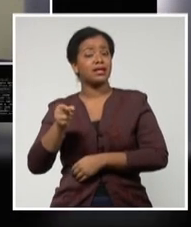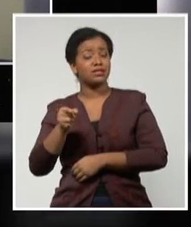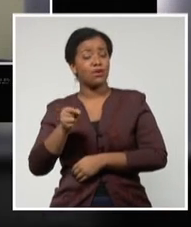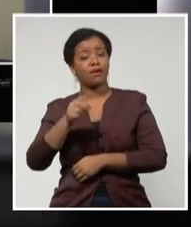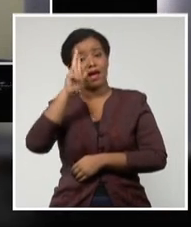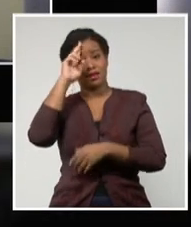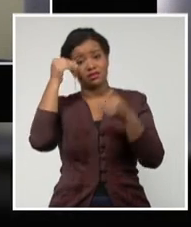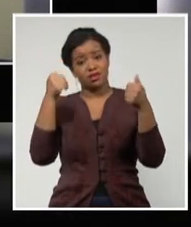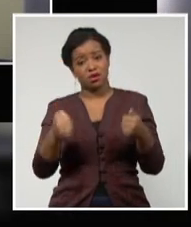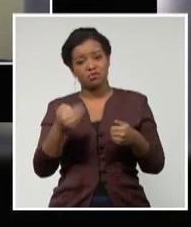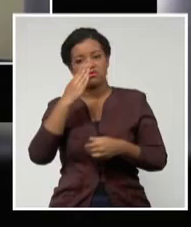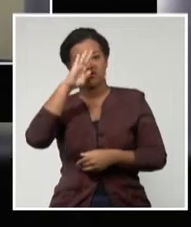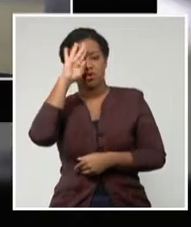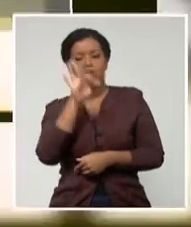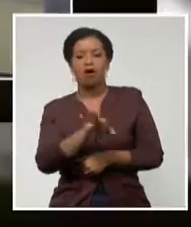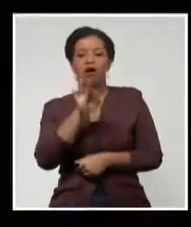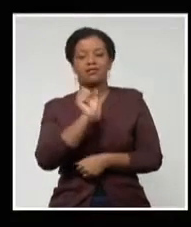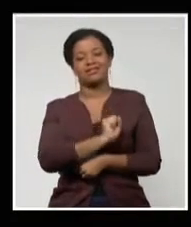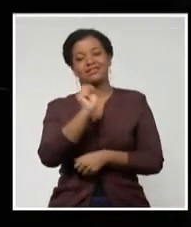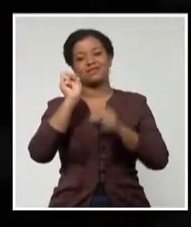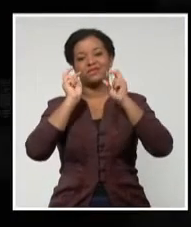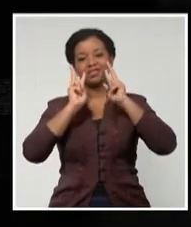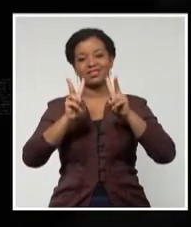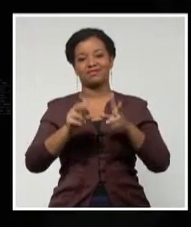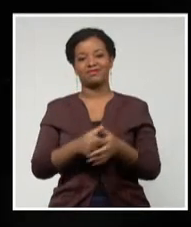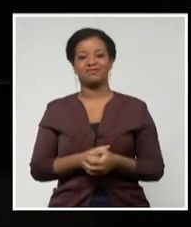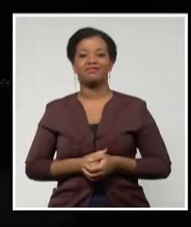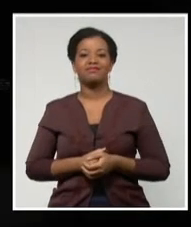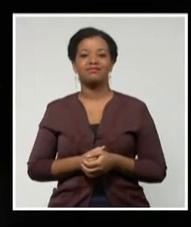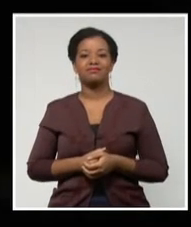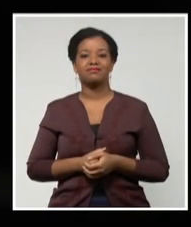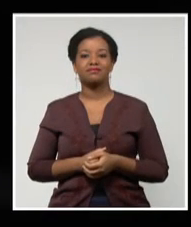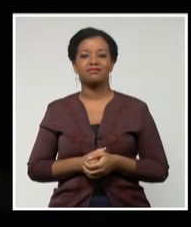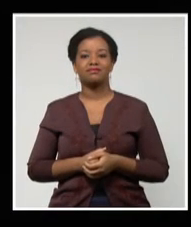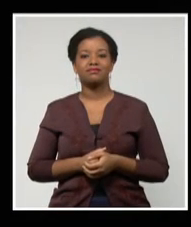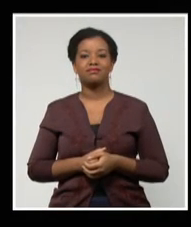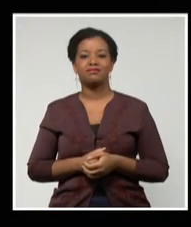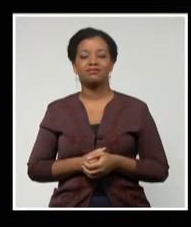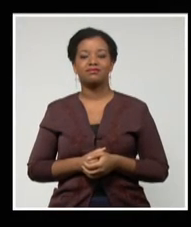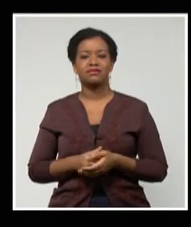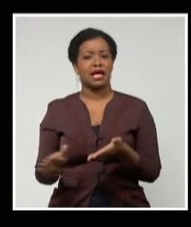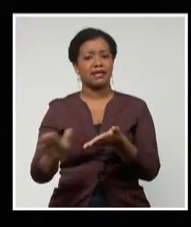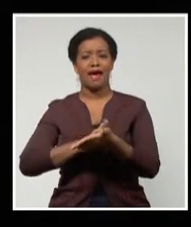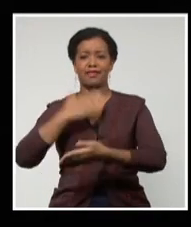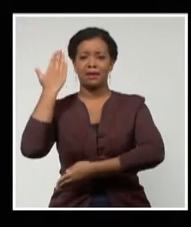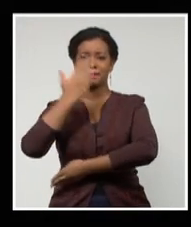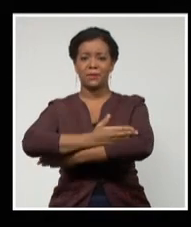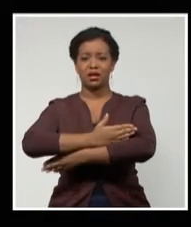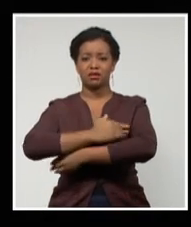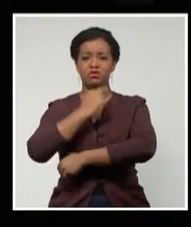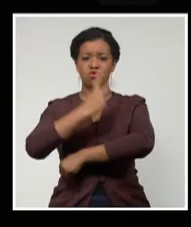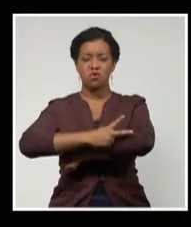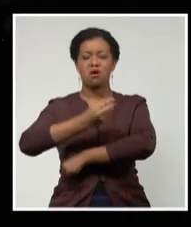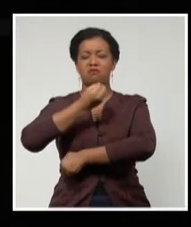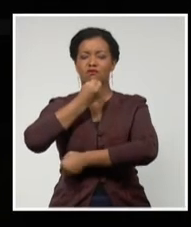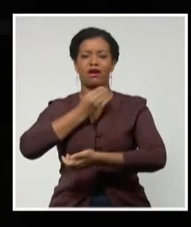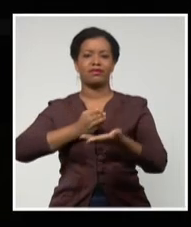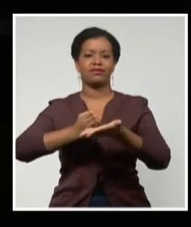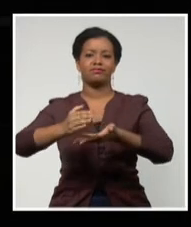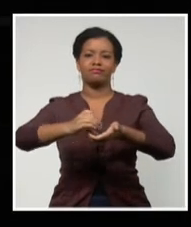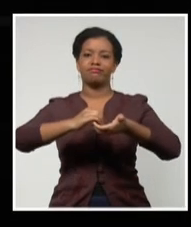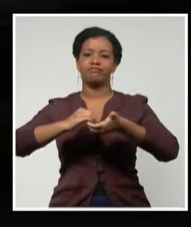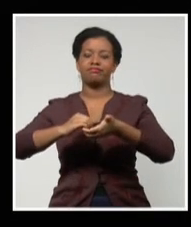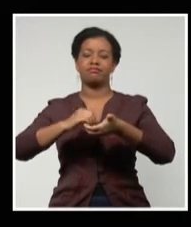salud, Cuba elige salvar vidas. Nada impedirá que mi país siga practicando la solidaridad que desde hace más